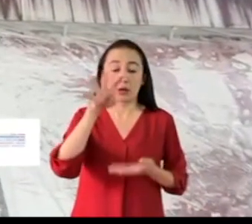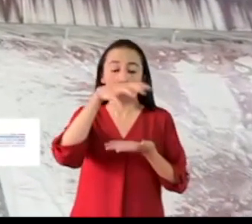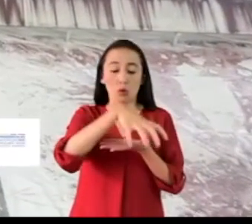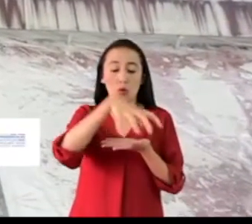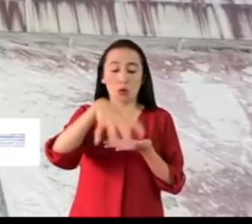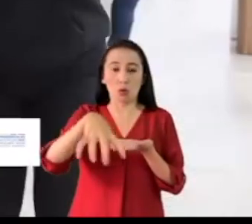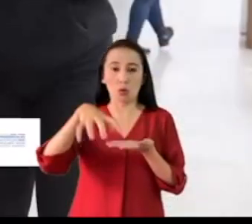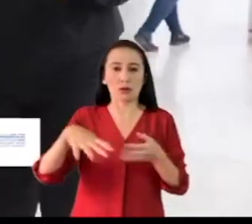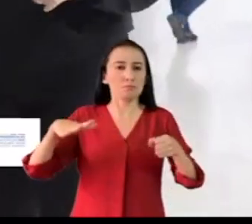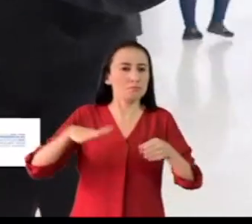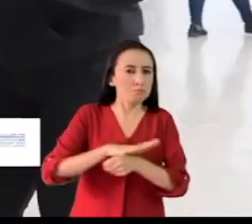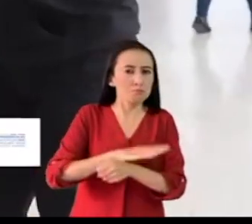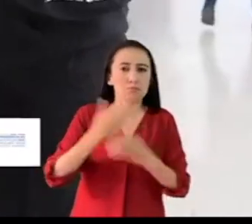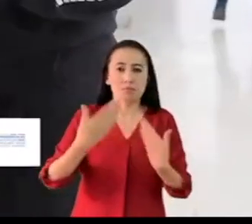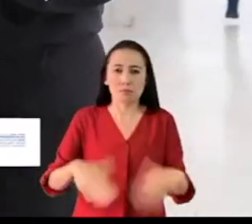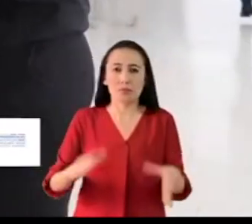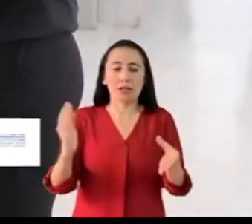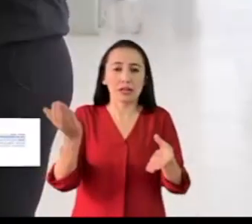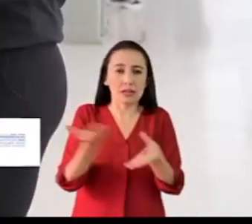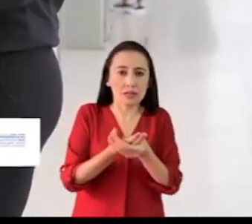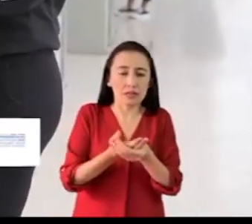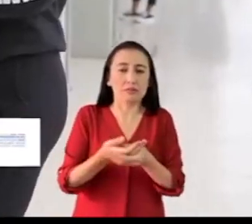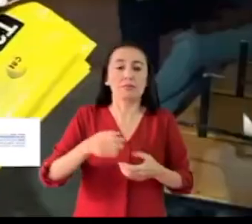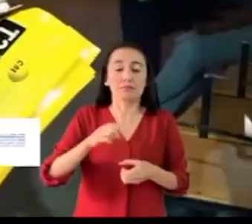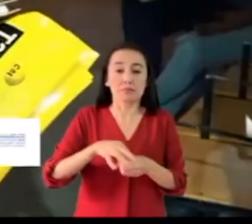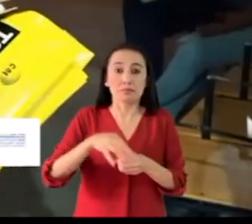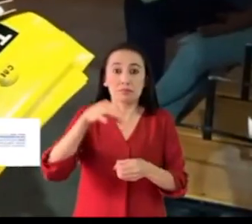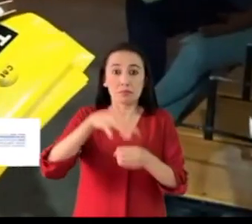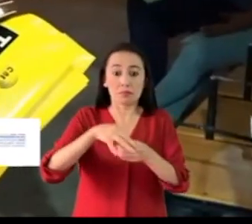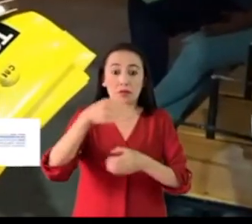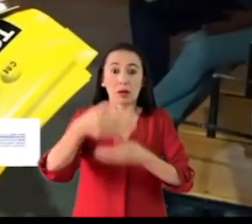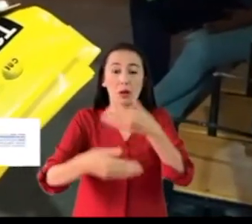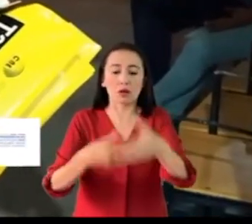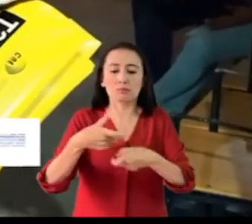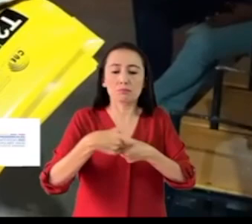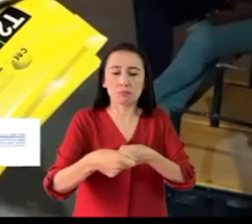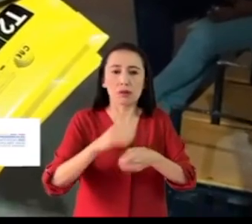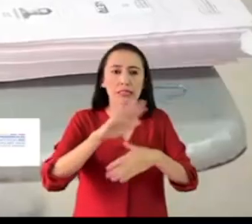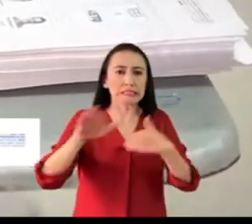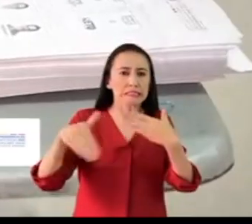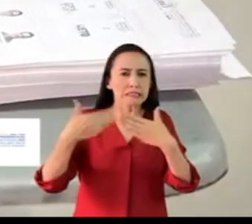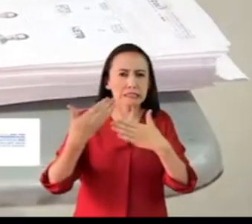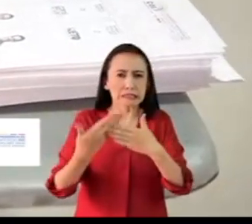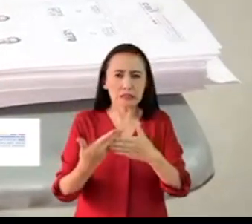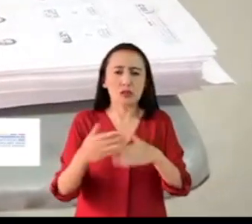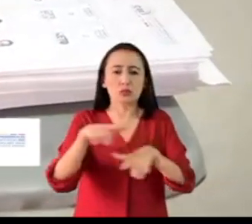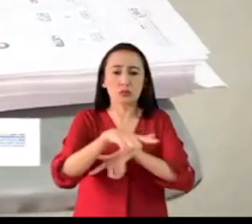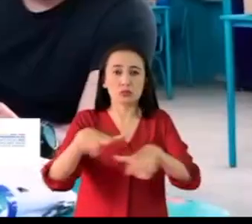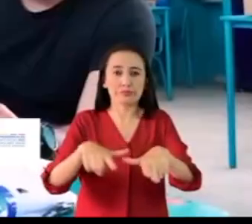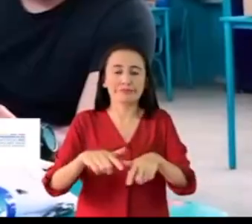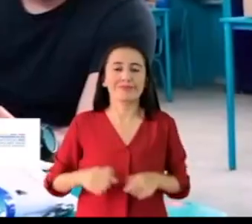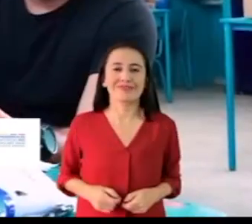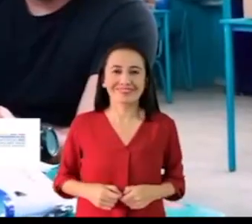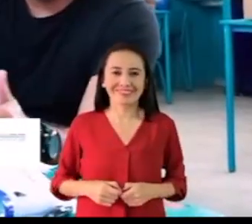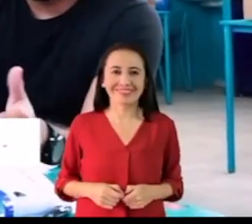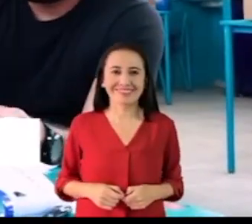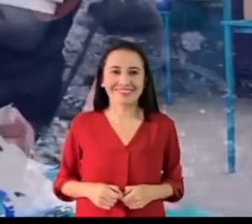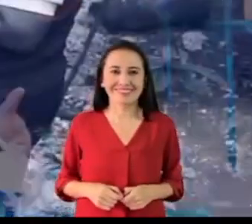24 provincias han completado el 100% del procesamiento de las actas de escrutinio en todas las